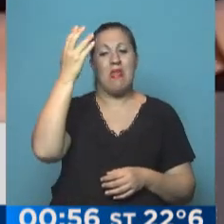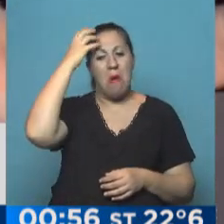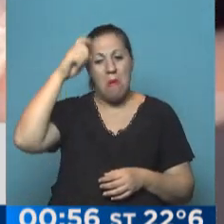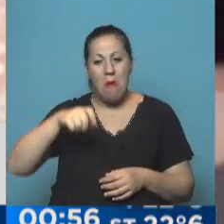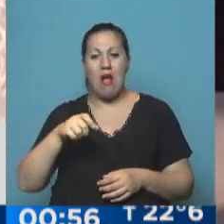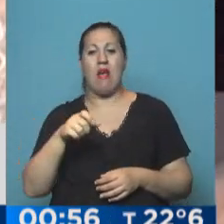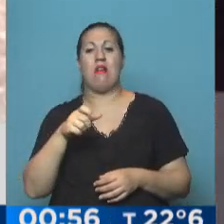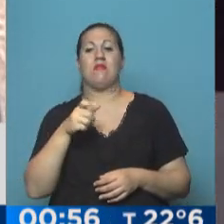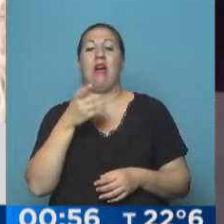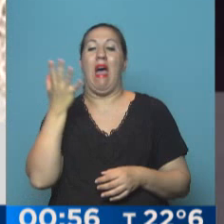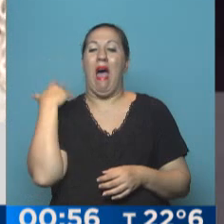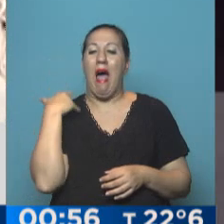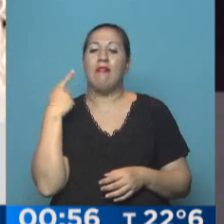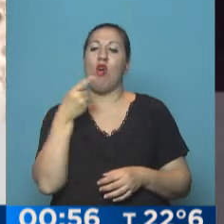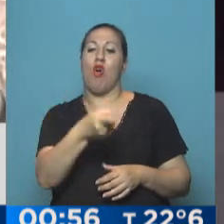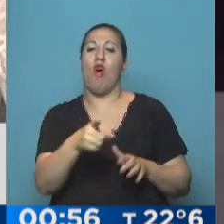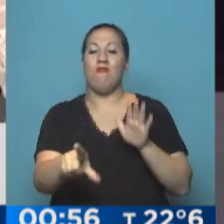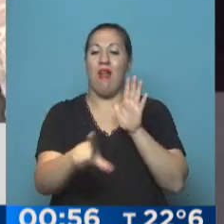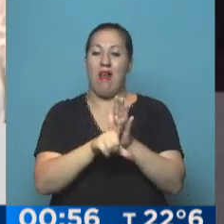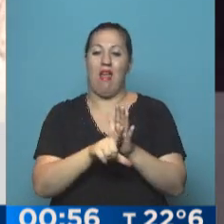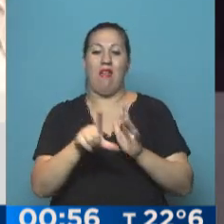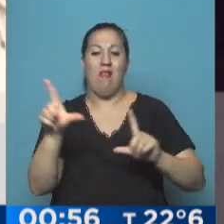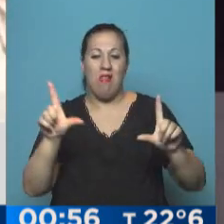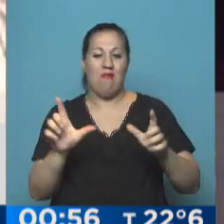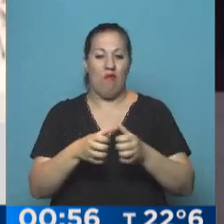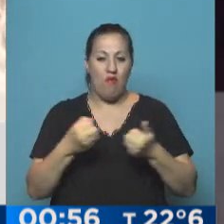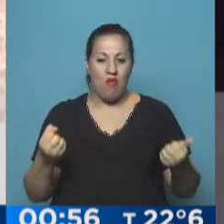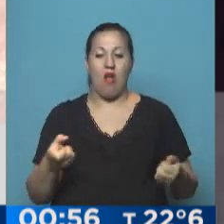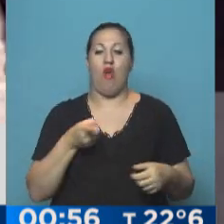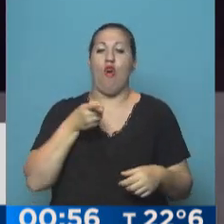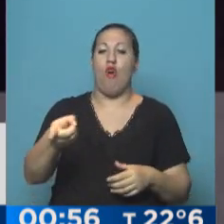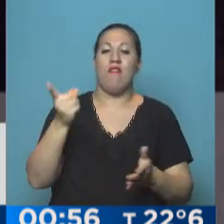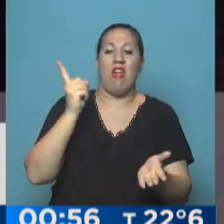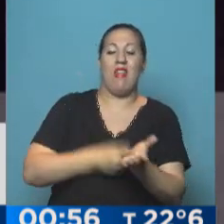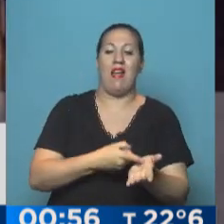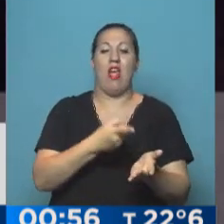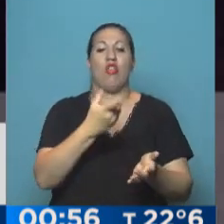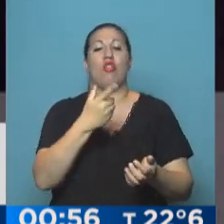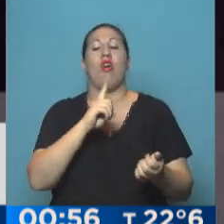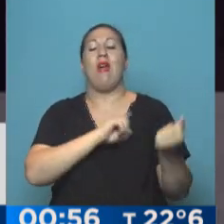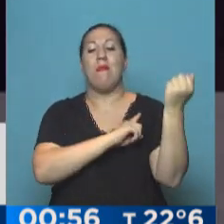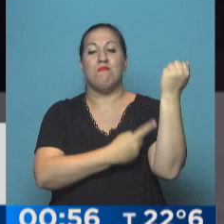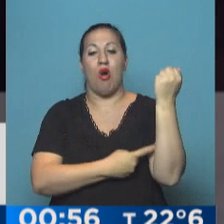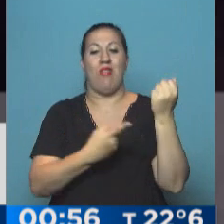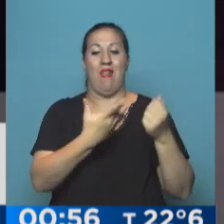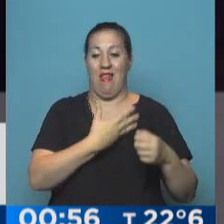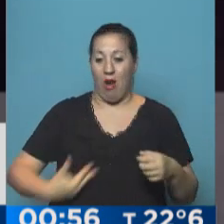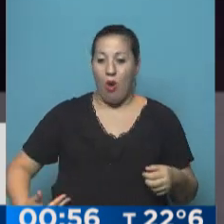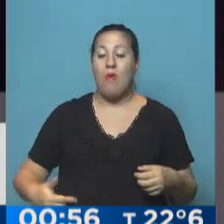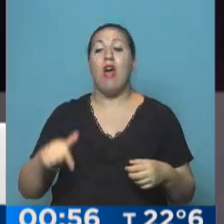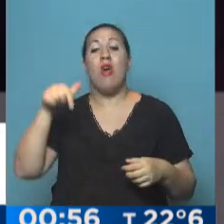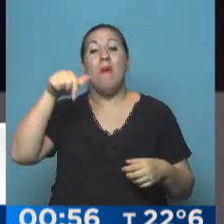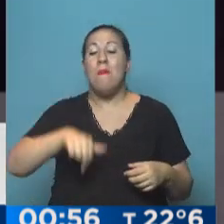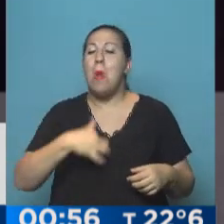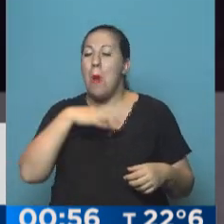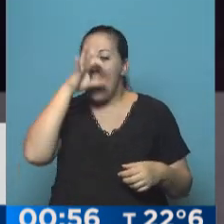contra la ley de medios, contra decretos del Poder Ejecutivo, pero les puedo asegurar que en mi